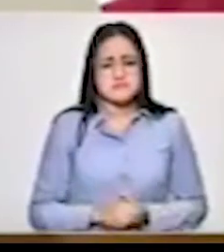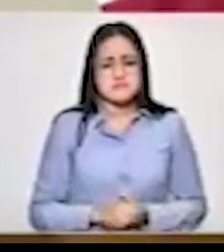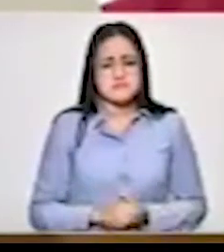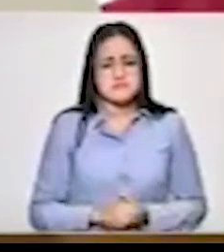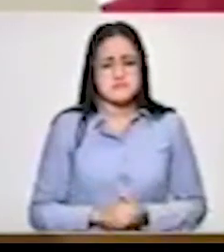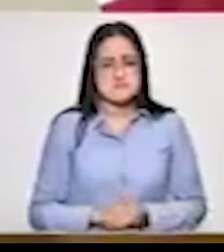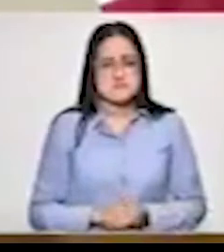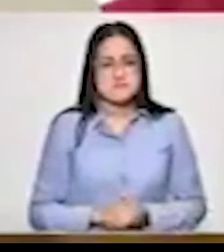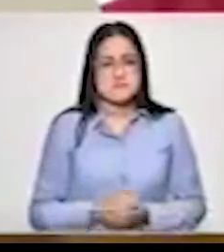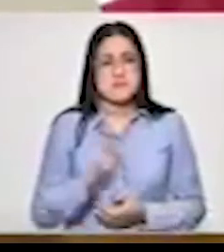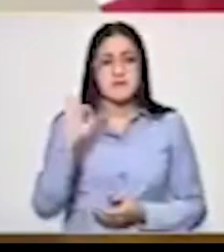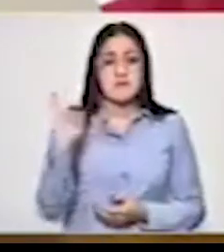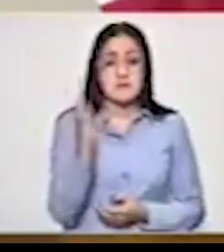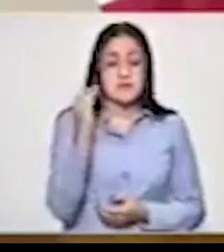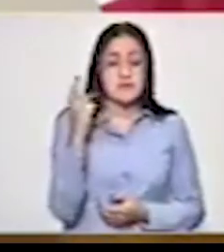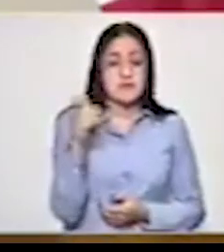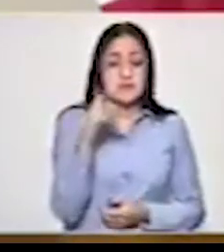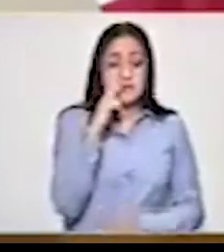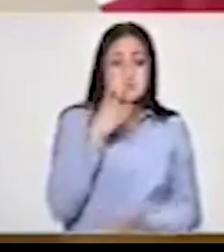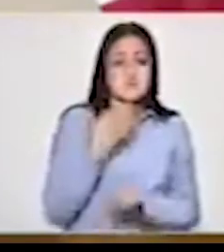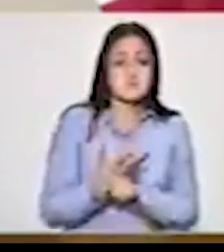Son áreas federales protegidas.